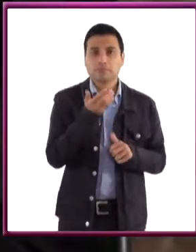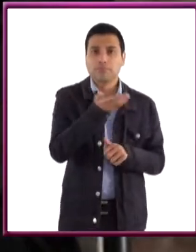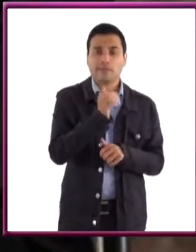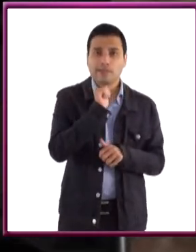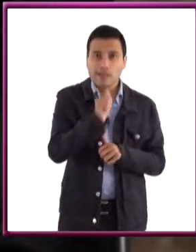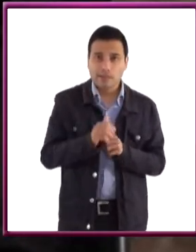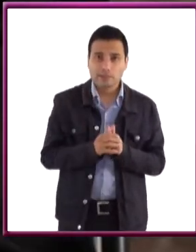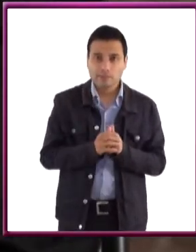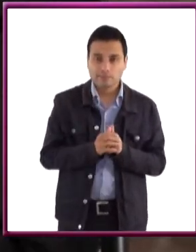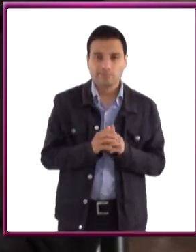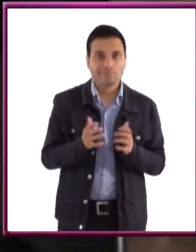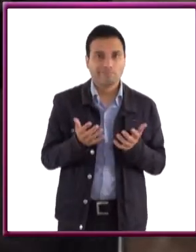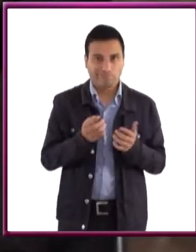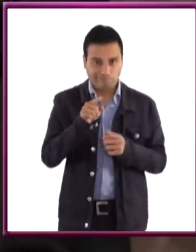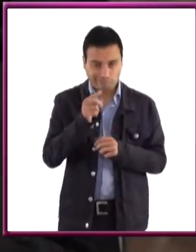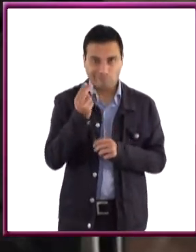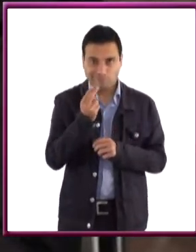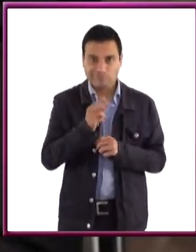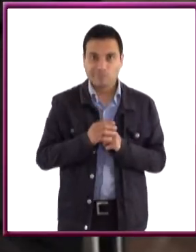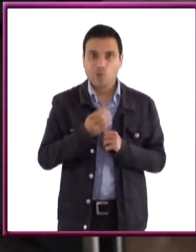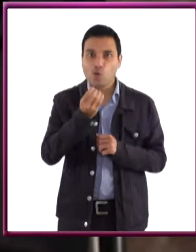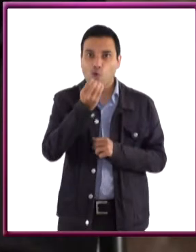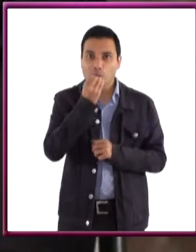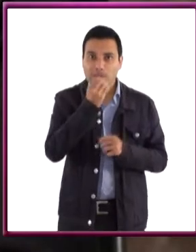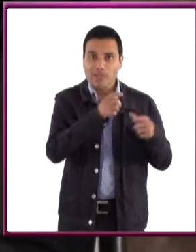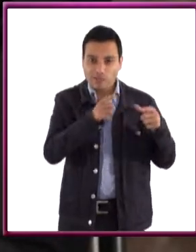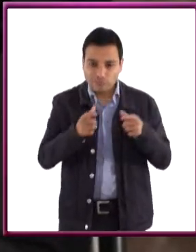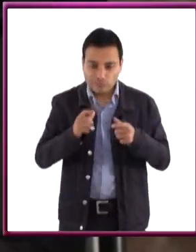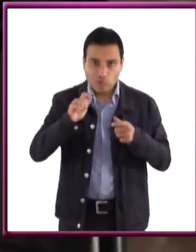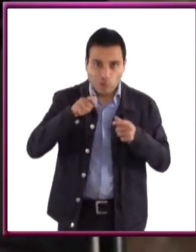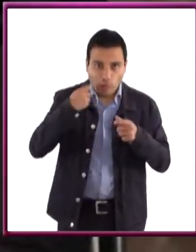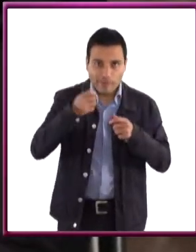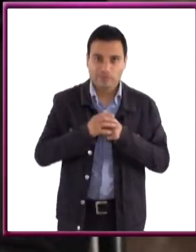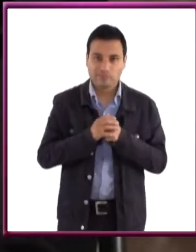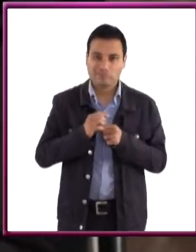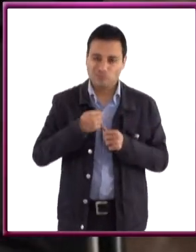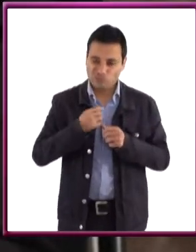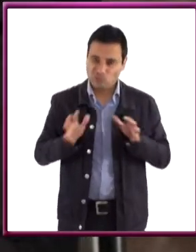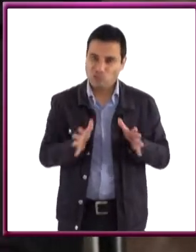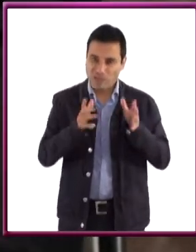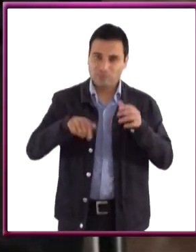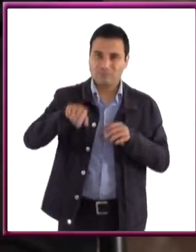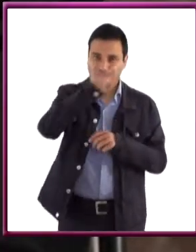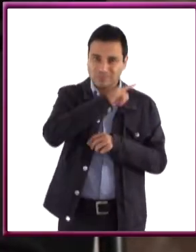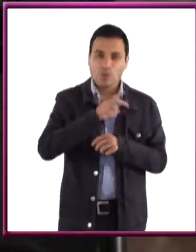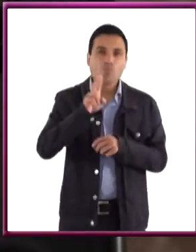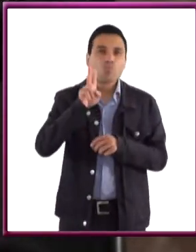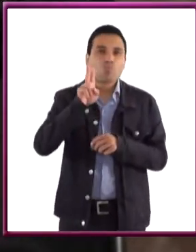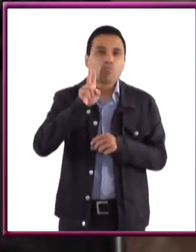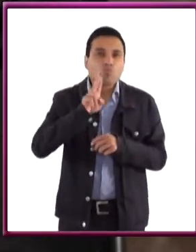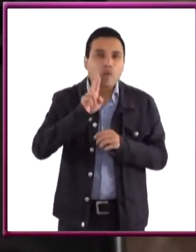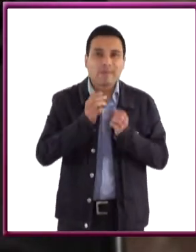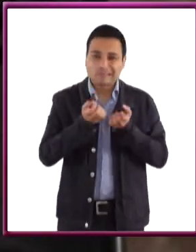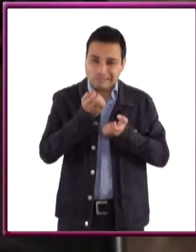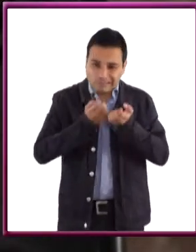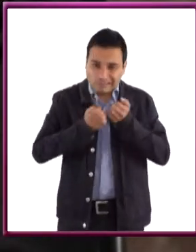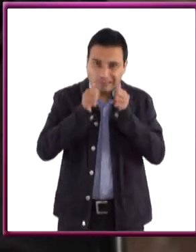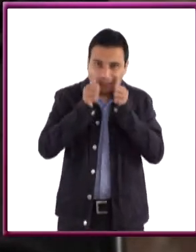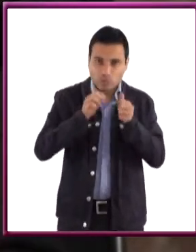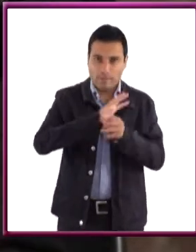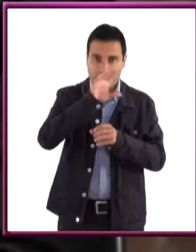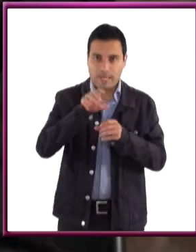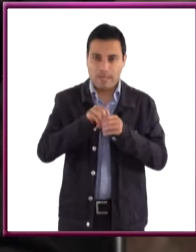si de lo que se trata de entrar a un restaurante es de probar la comida. Entonces, yo les invitaría a que intenten probar hacer estos ejercicios de atención